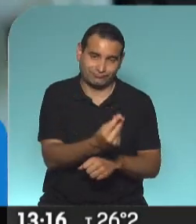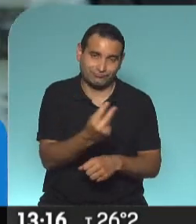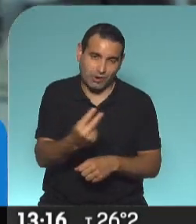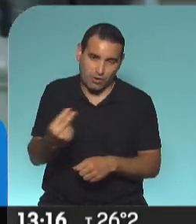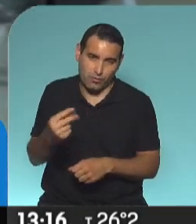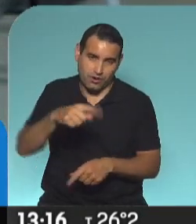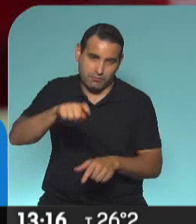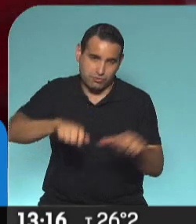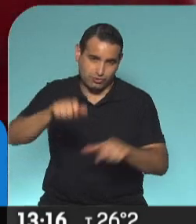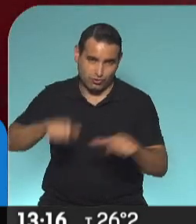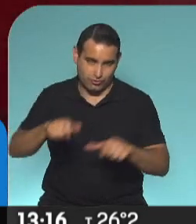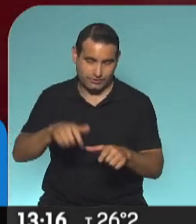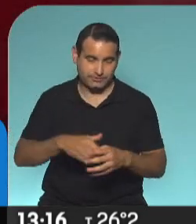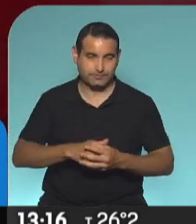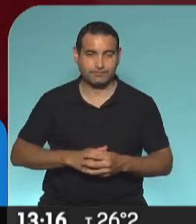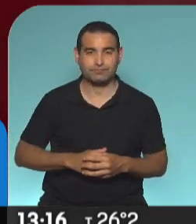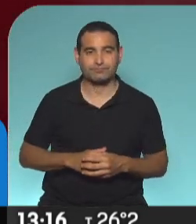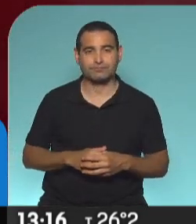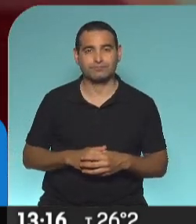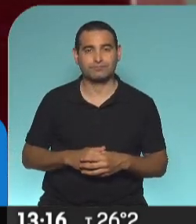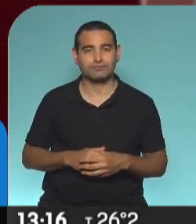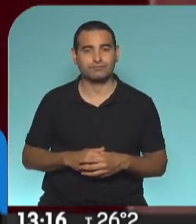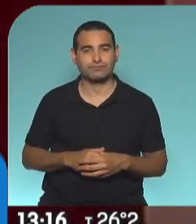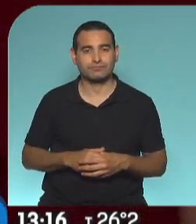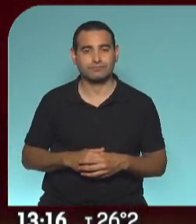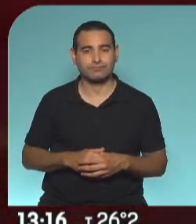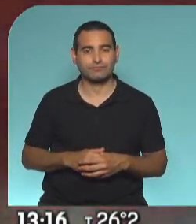para proteger mucho más a estas personas